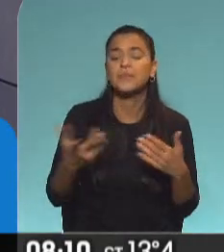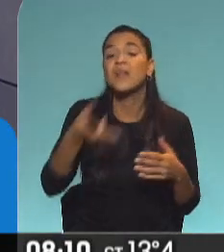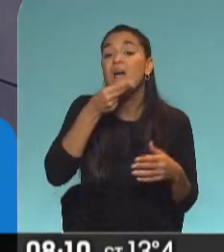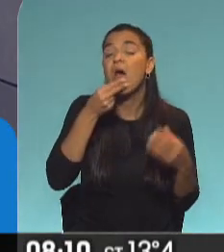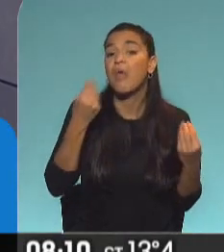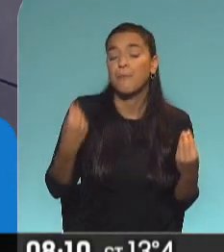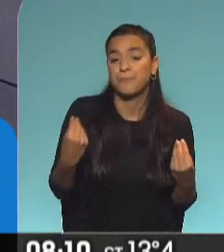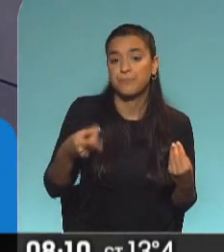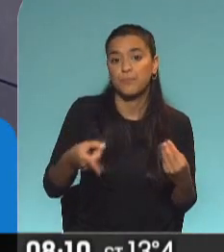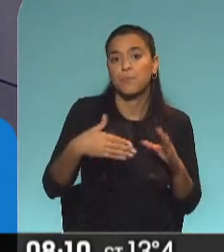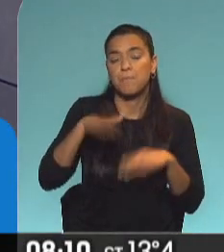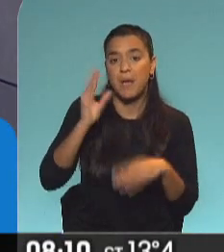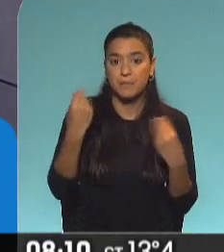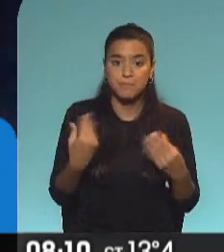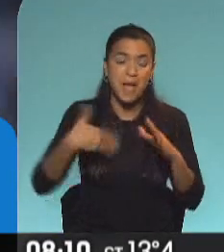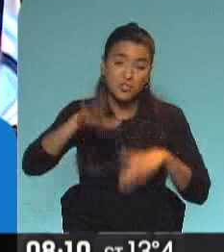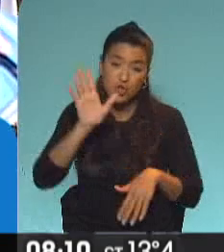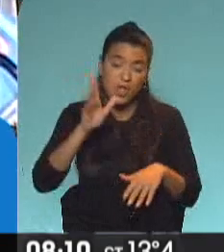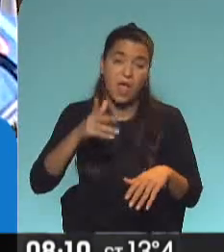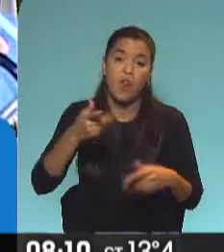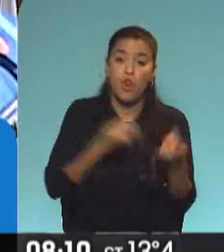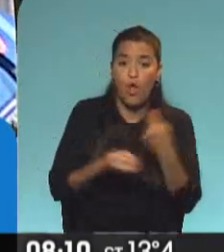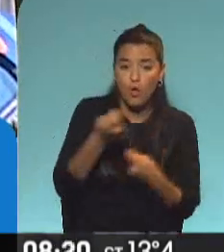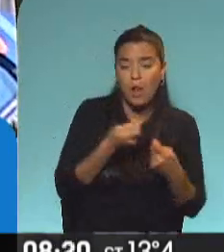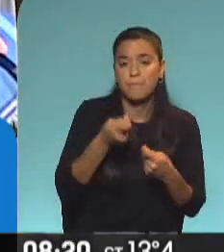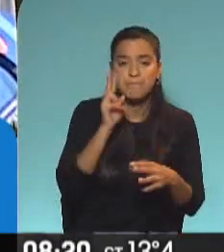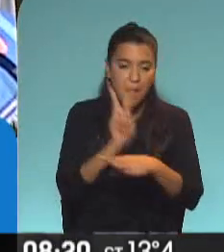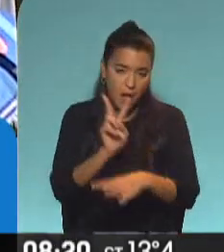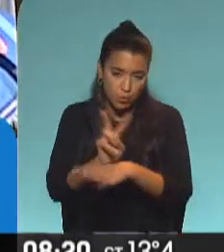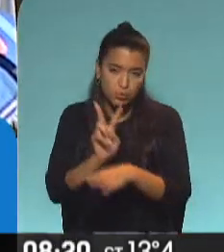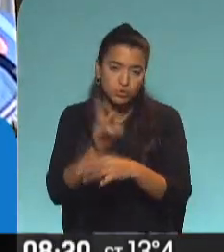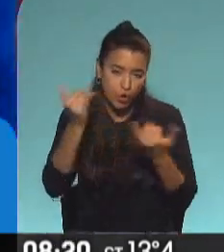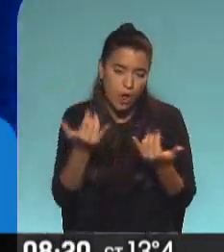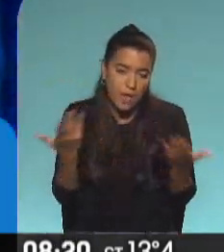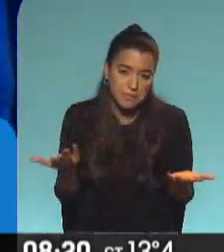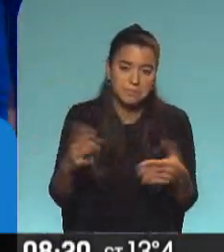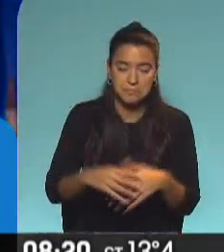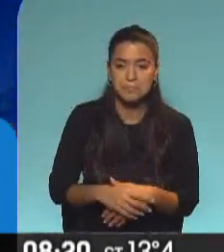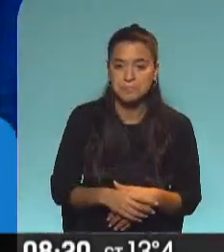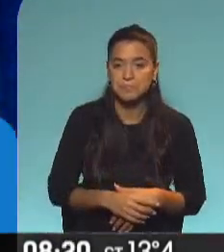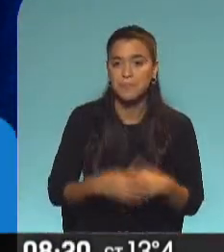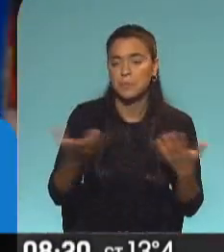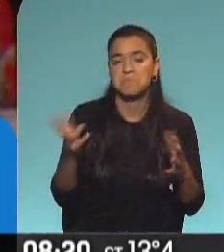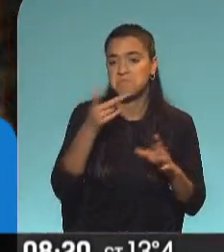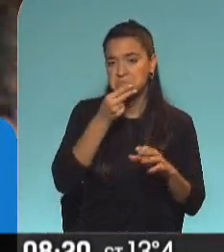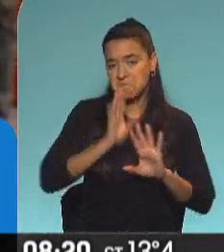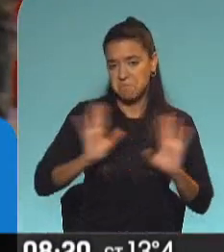nada porque mayormente la mayoría de los locales toman las precauciones necesarias y así que no pasó nada.